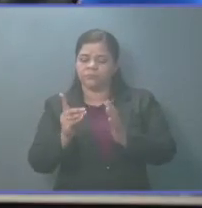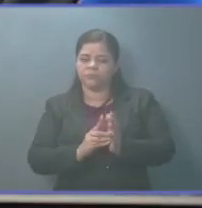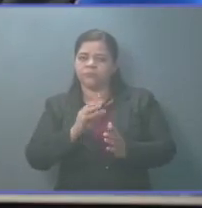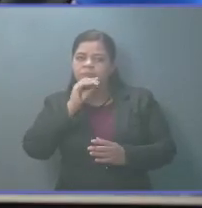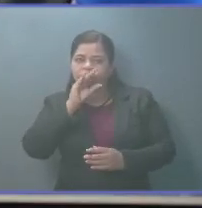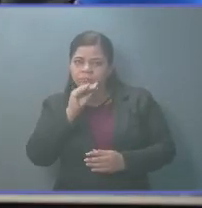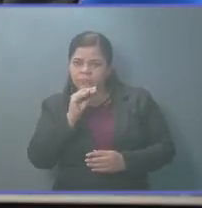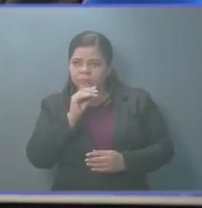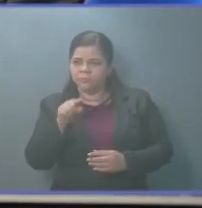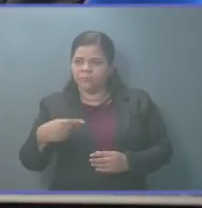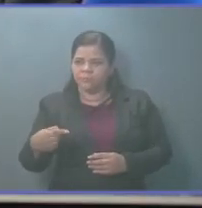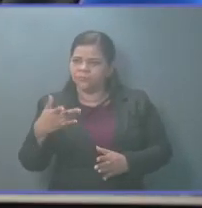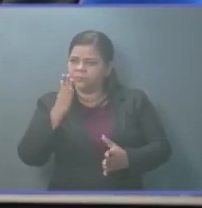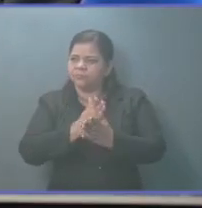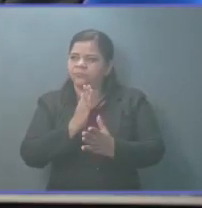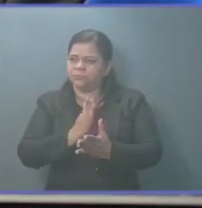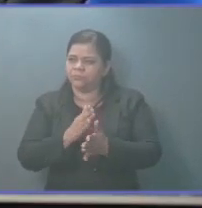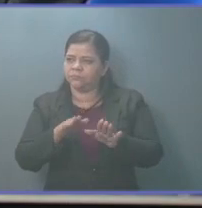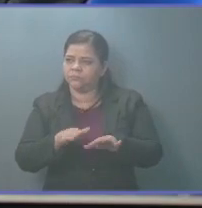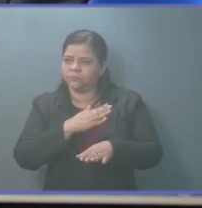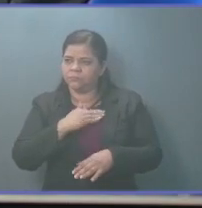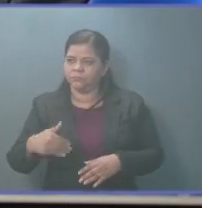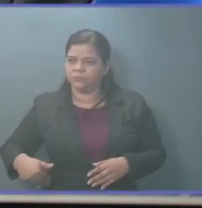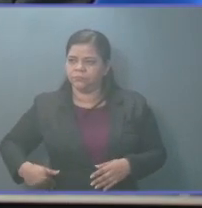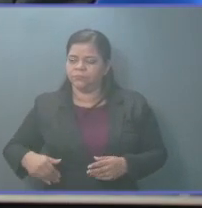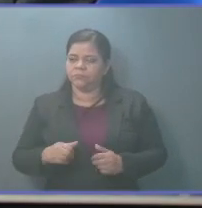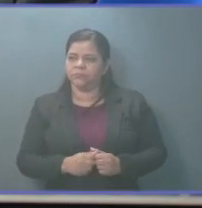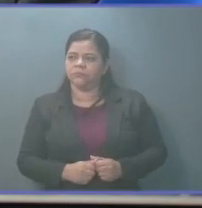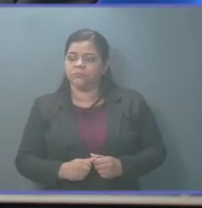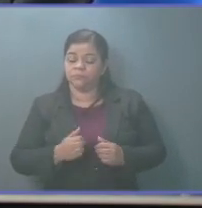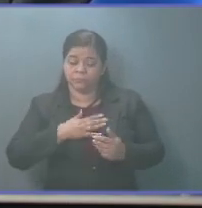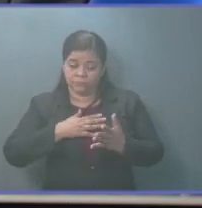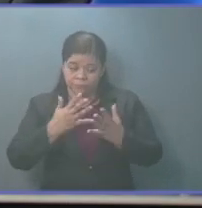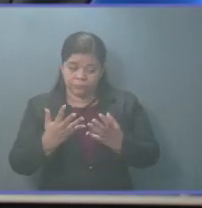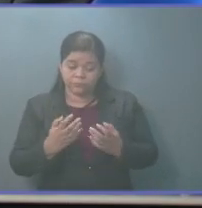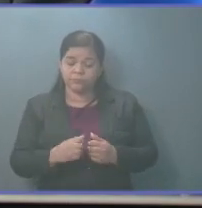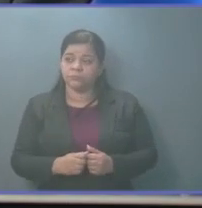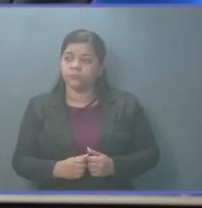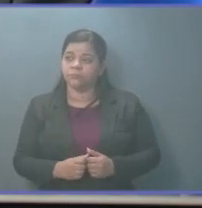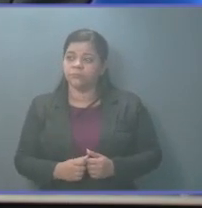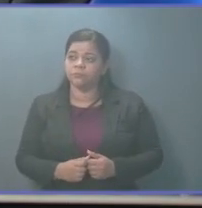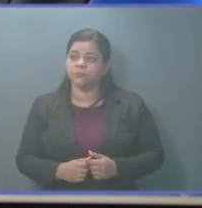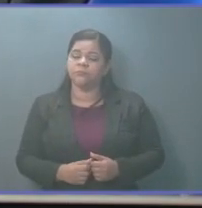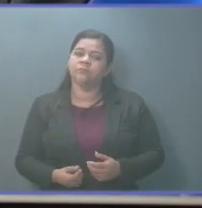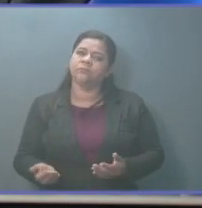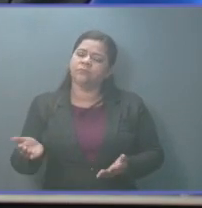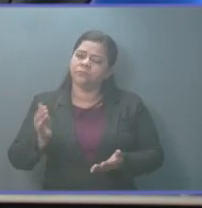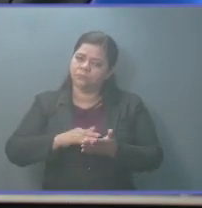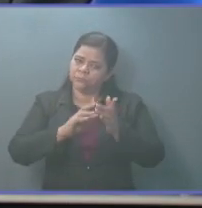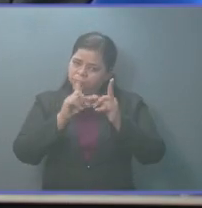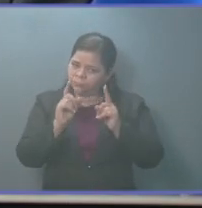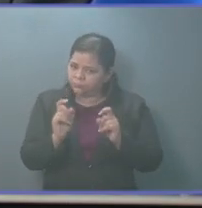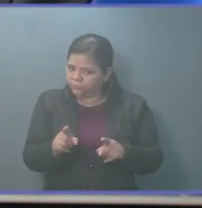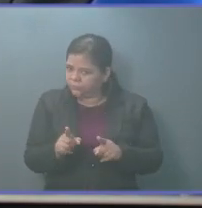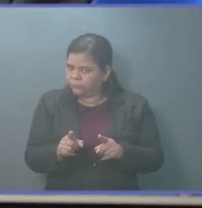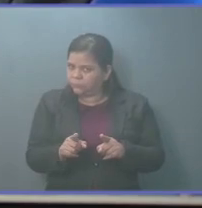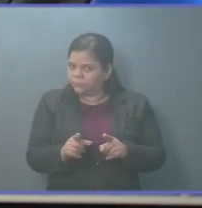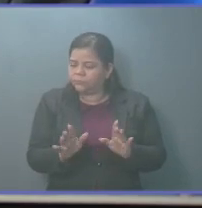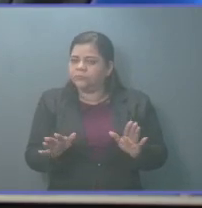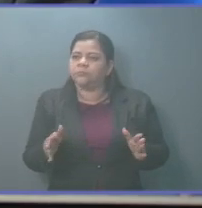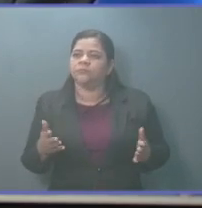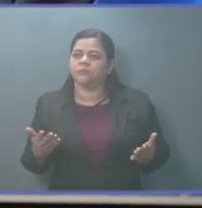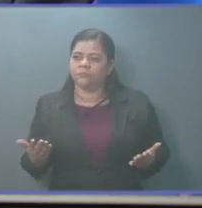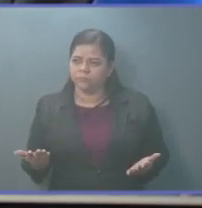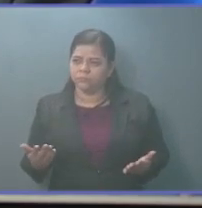forma impertinente. Muchas gracias, presidente. Quiero formular la pregunta para que